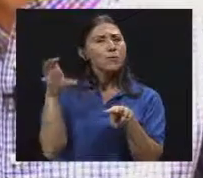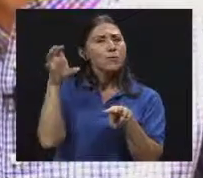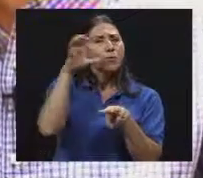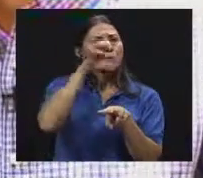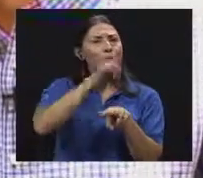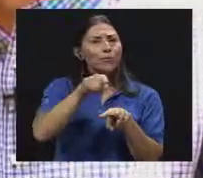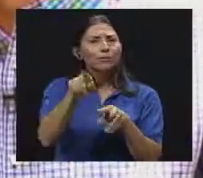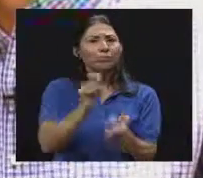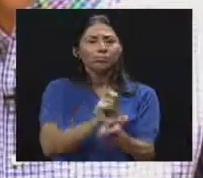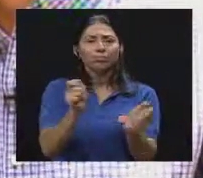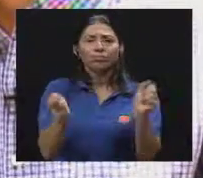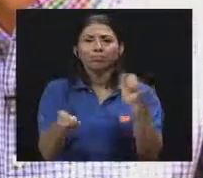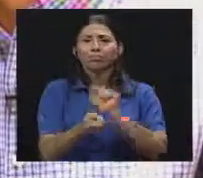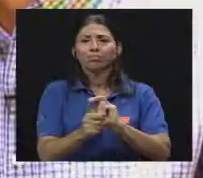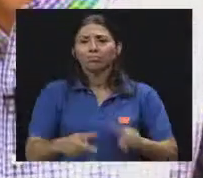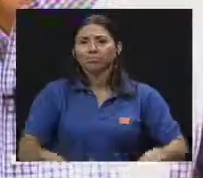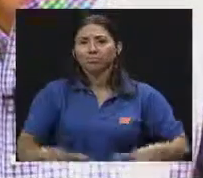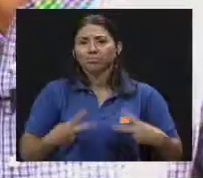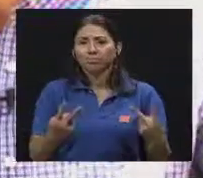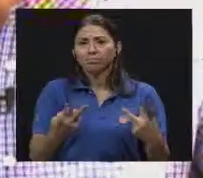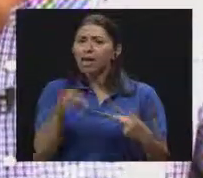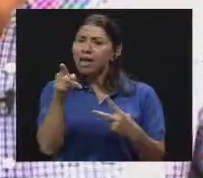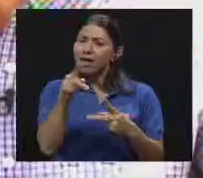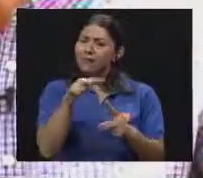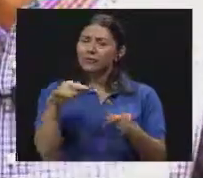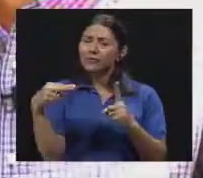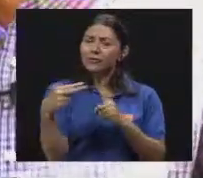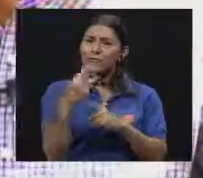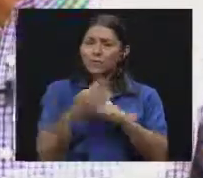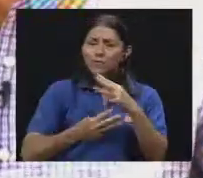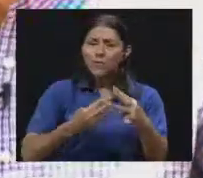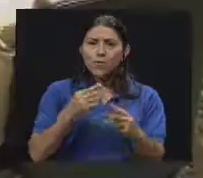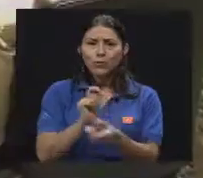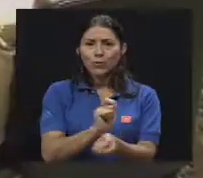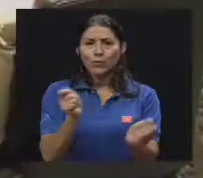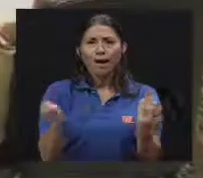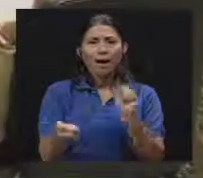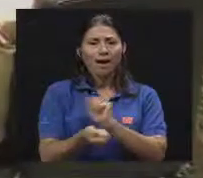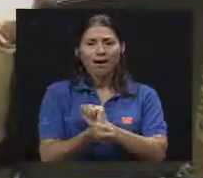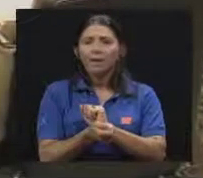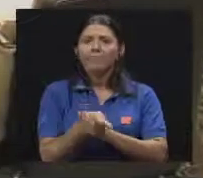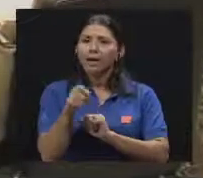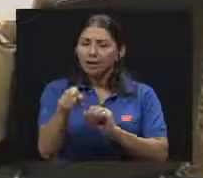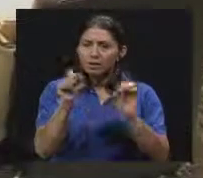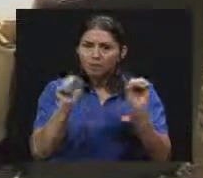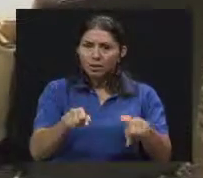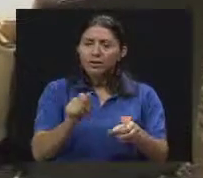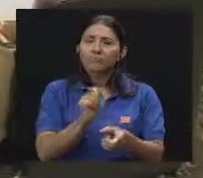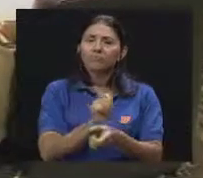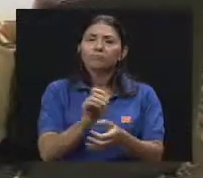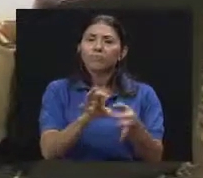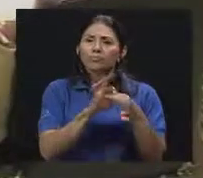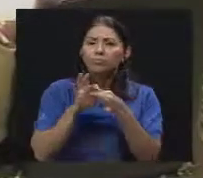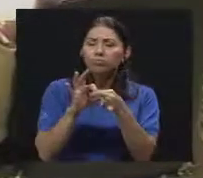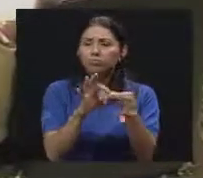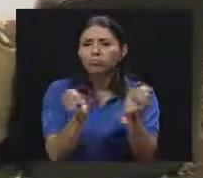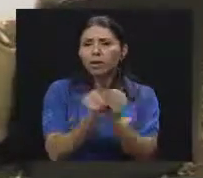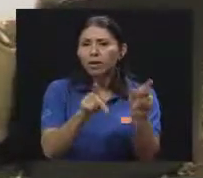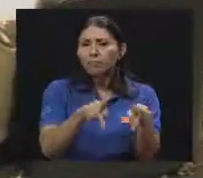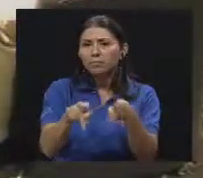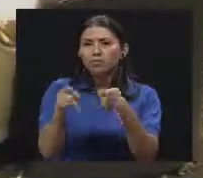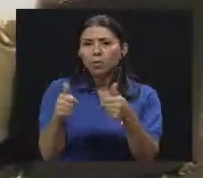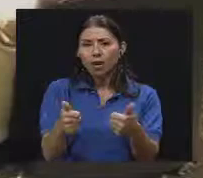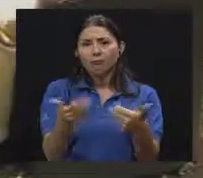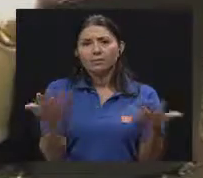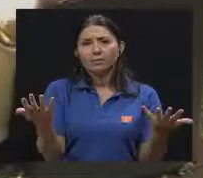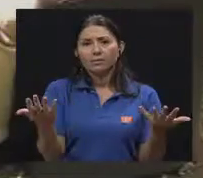cambia radicalmente la vida y su visión de mundo, ¿verdad? Y la manera en que se pueden relacionar con el resto de las personas. Entonces,